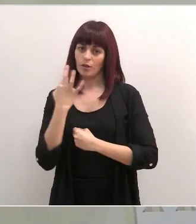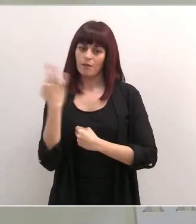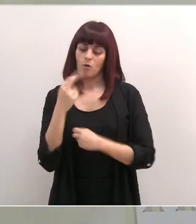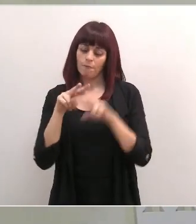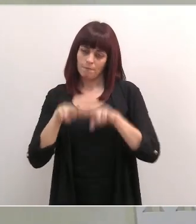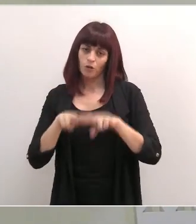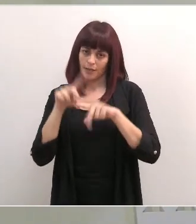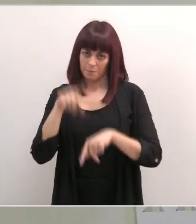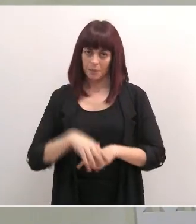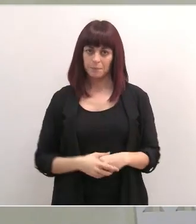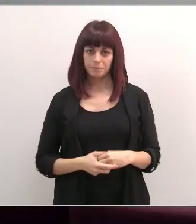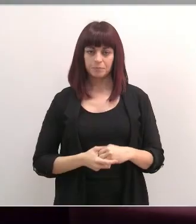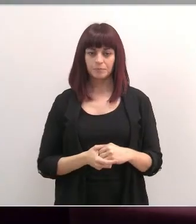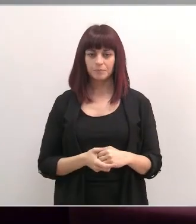¿no?